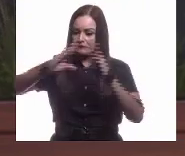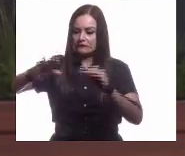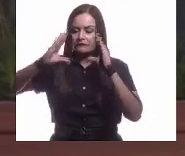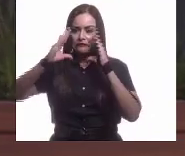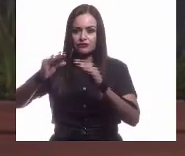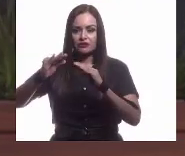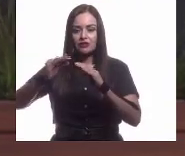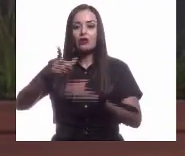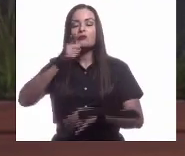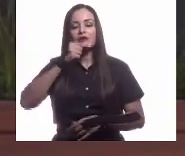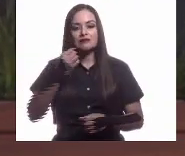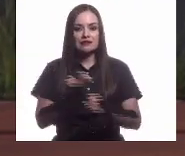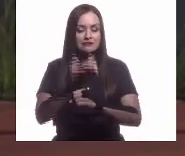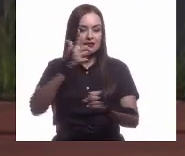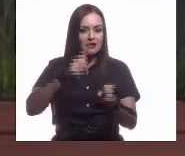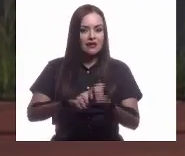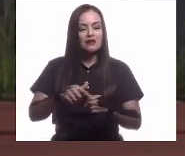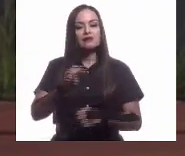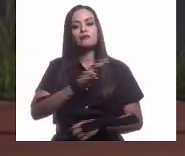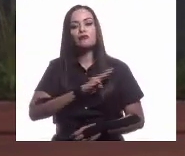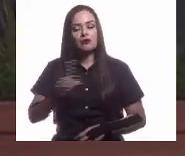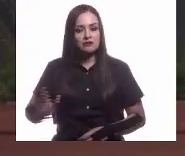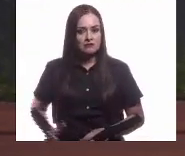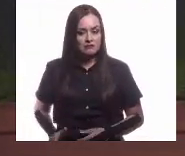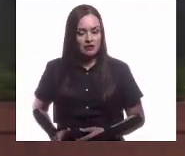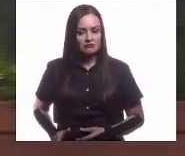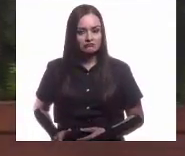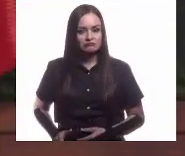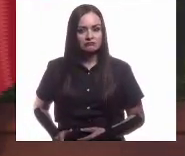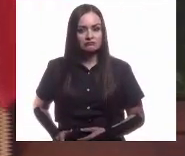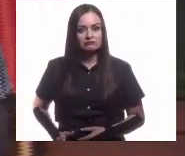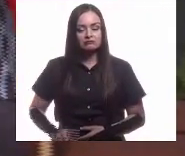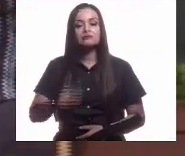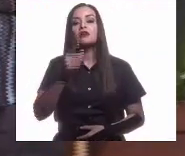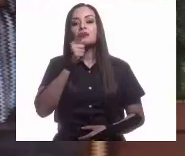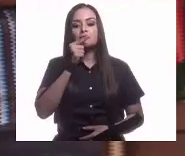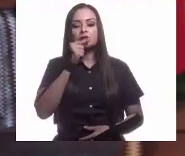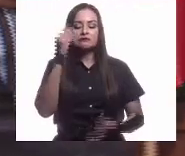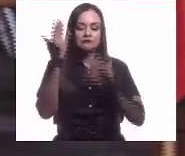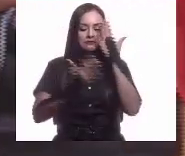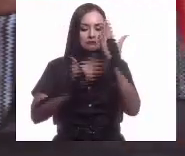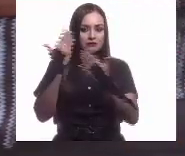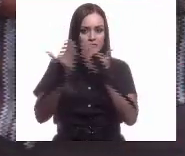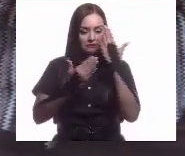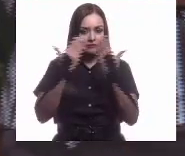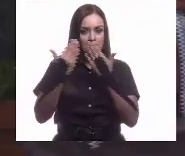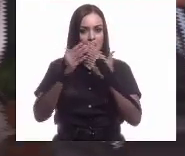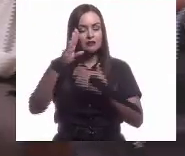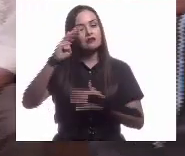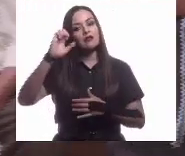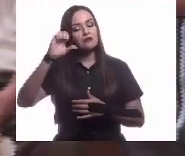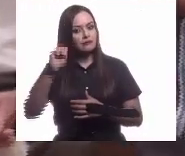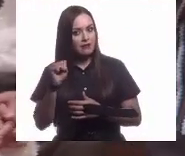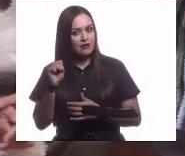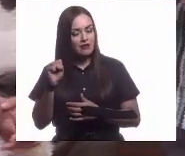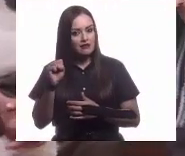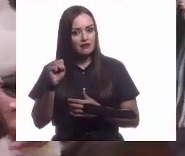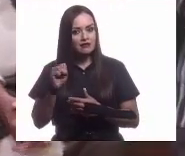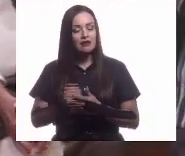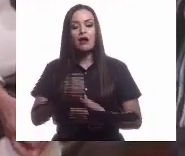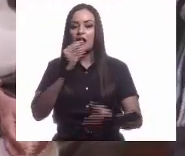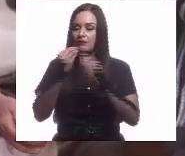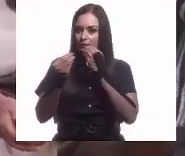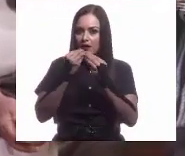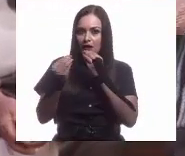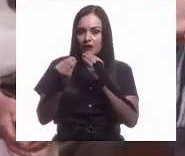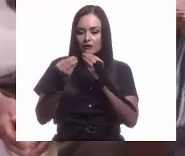municipales y estatales. A nuestros cadetes, mientras estudian, se les da su beca de capacitación, se les da